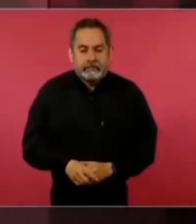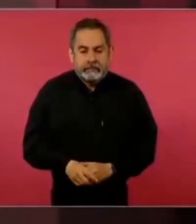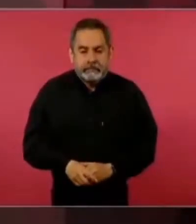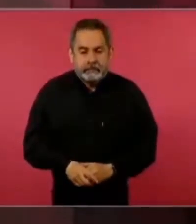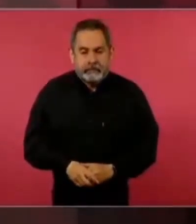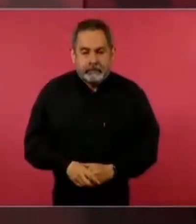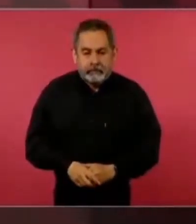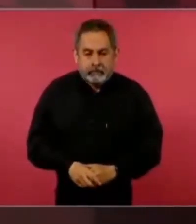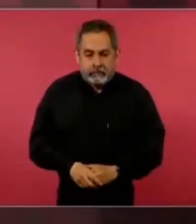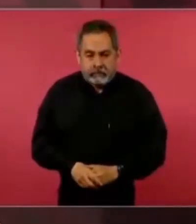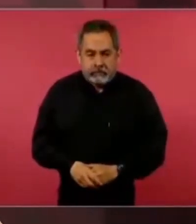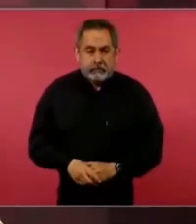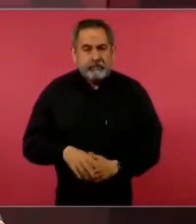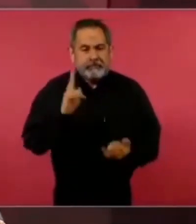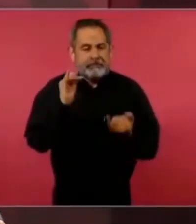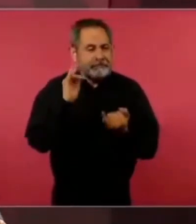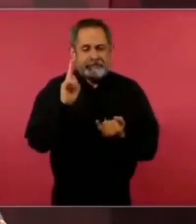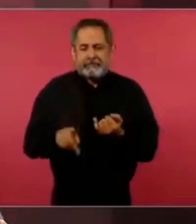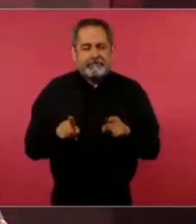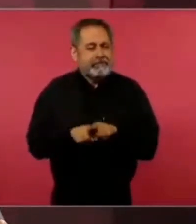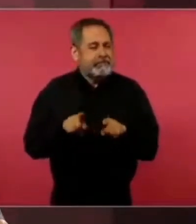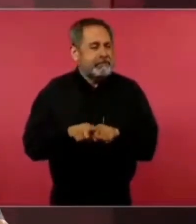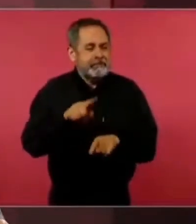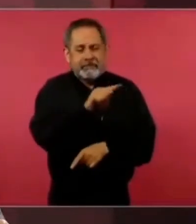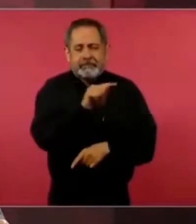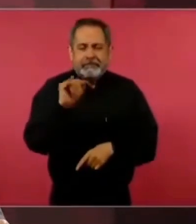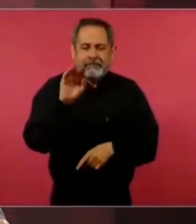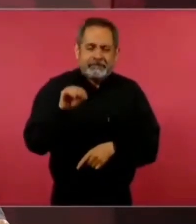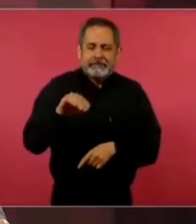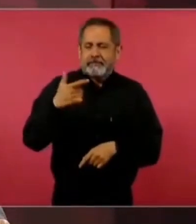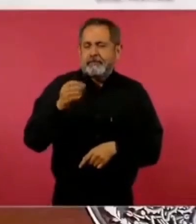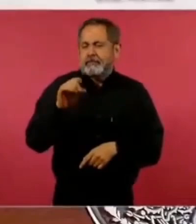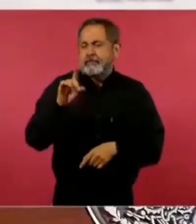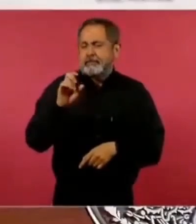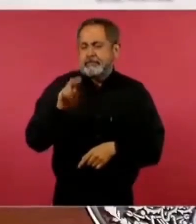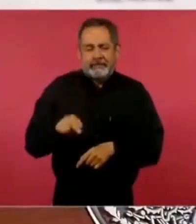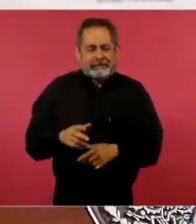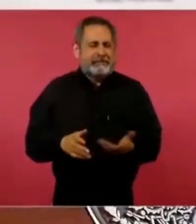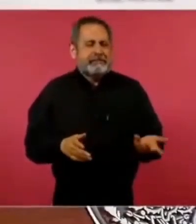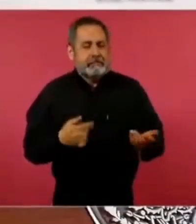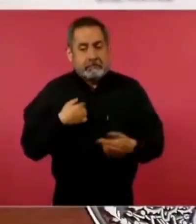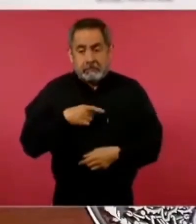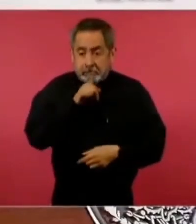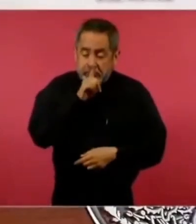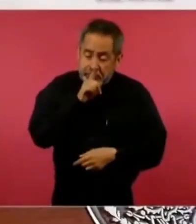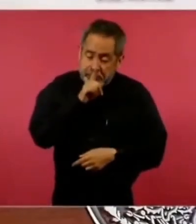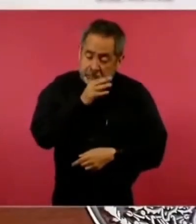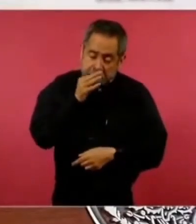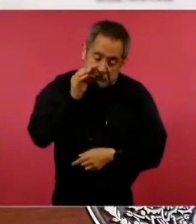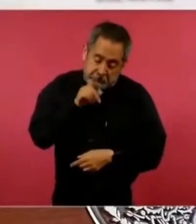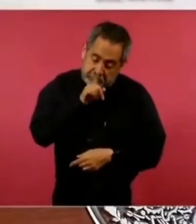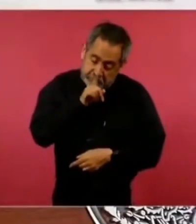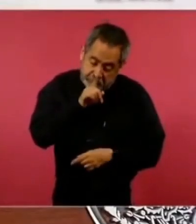Es como lo de Tim Golden, ¿no? O sea, ni modo que me voy a quedar callado.